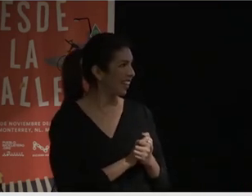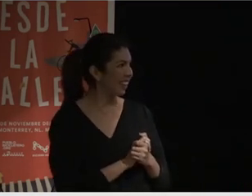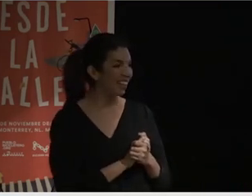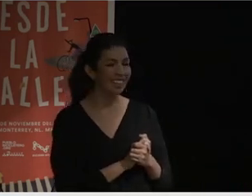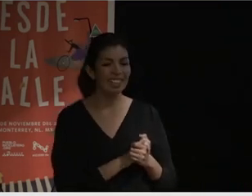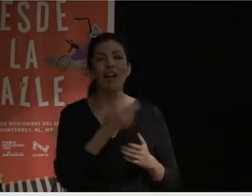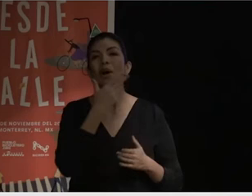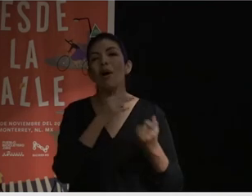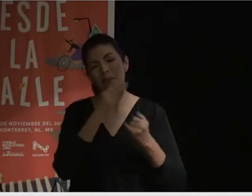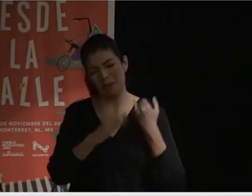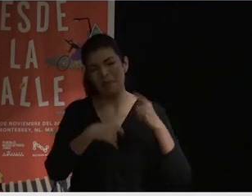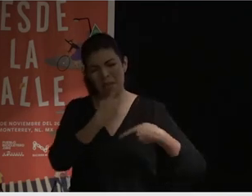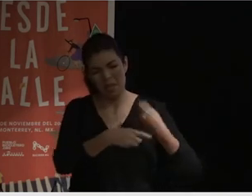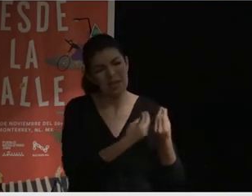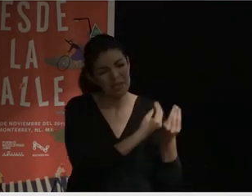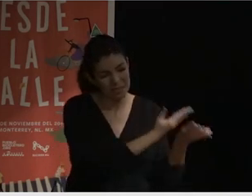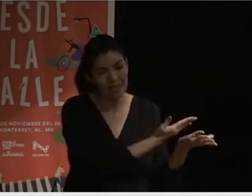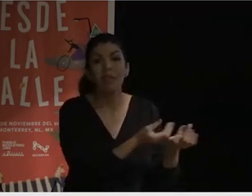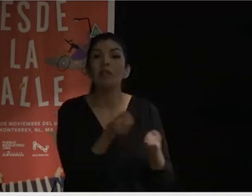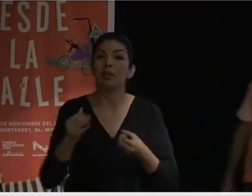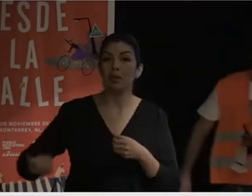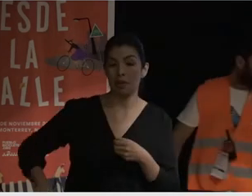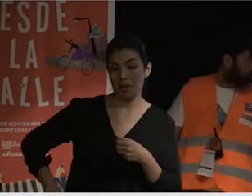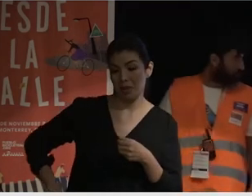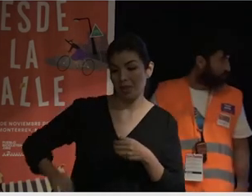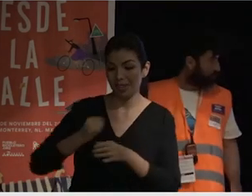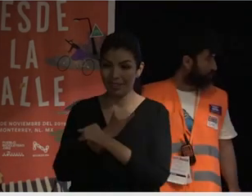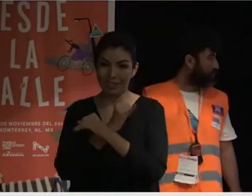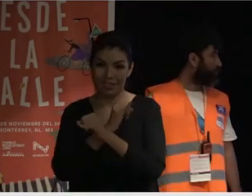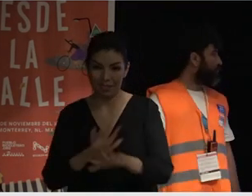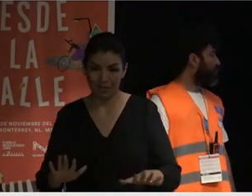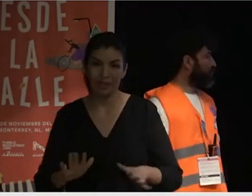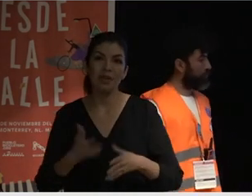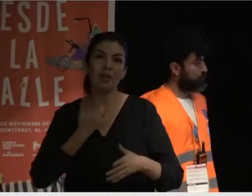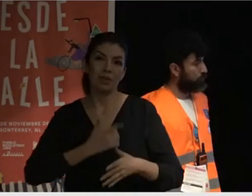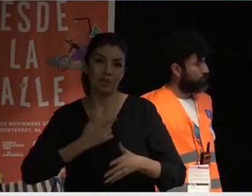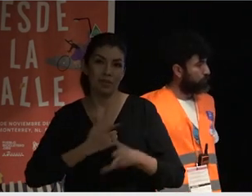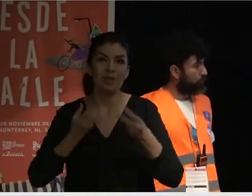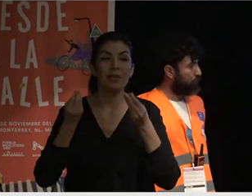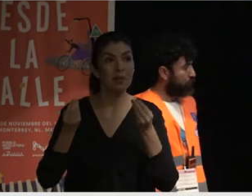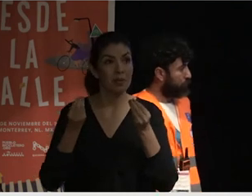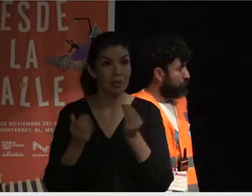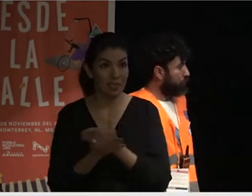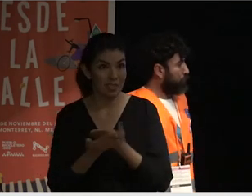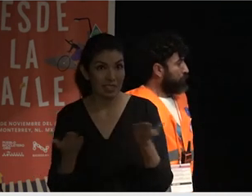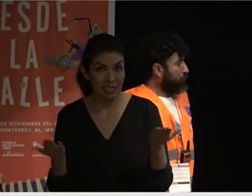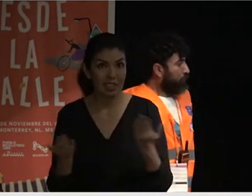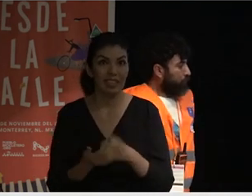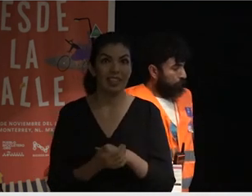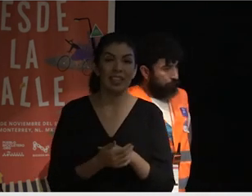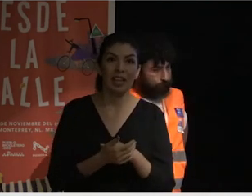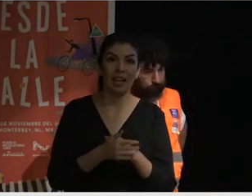Pero no, bueno, la verdad muy muy interesante toda la información. Nos gusta mucho que además se esté documentando en tiempo,